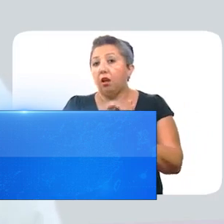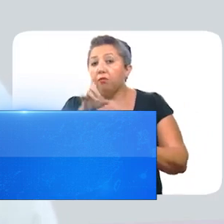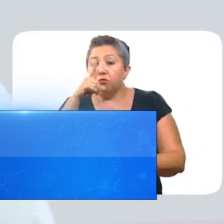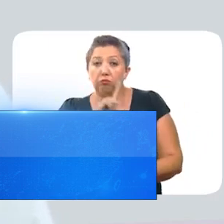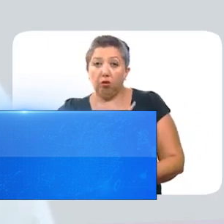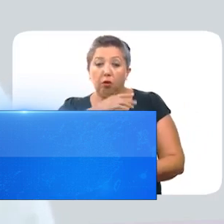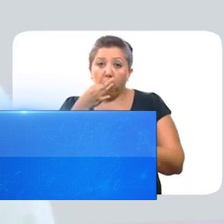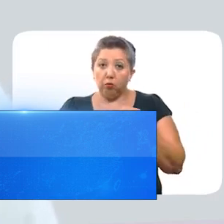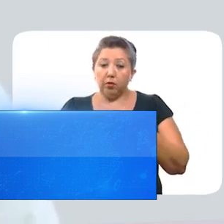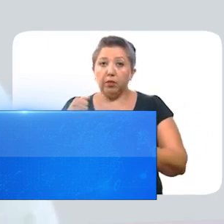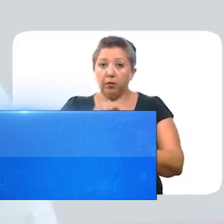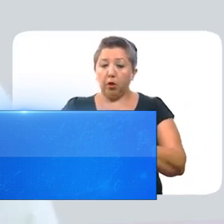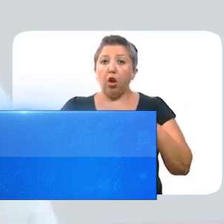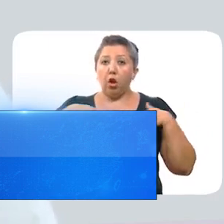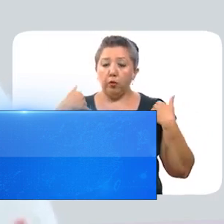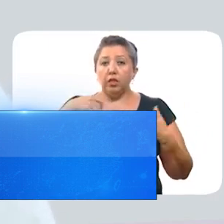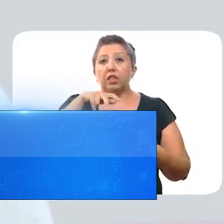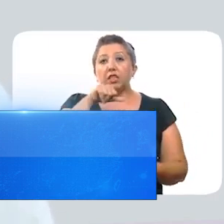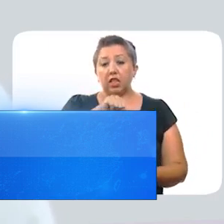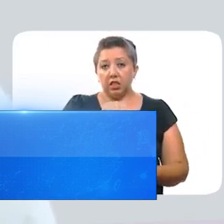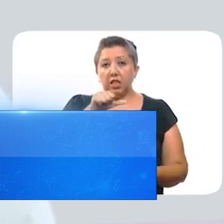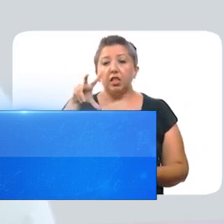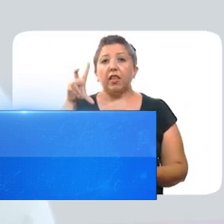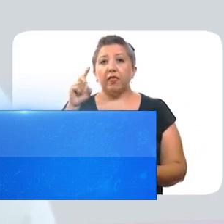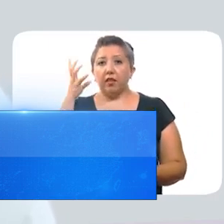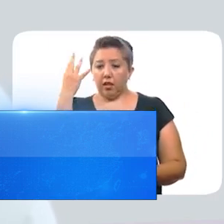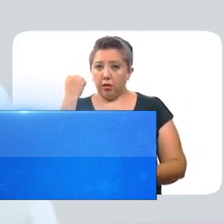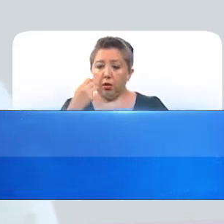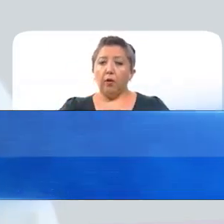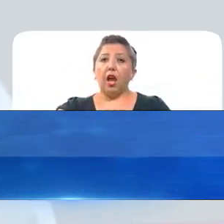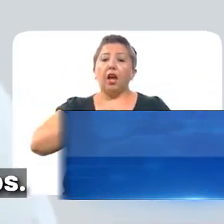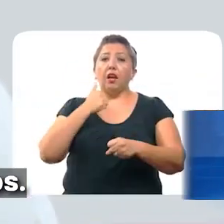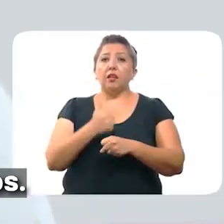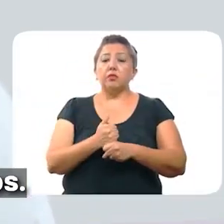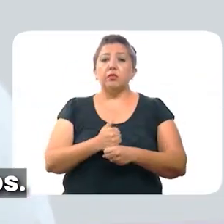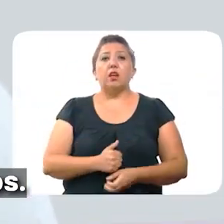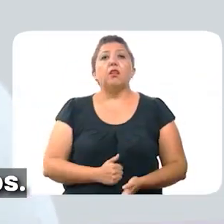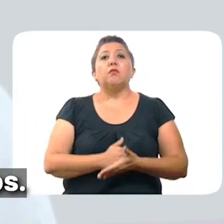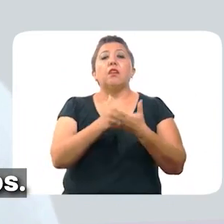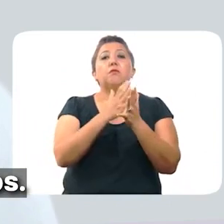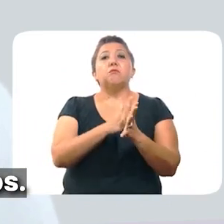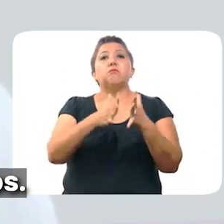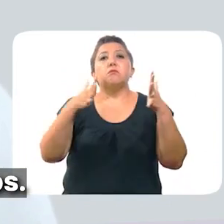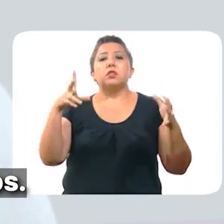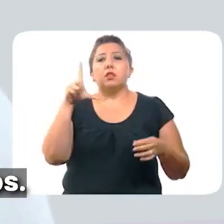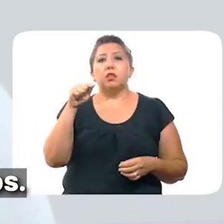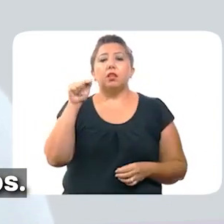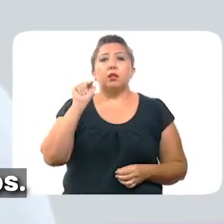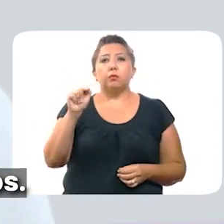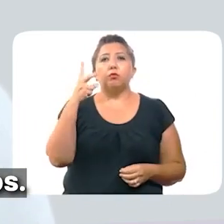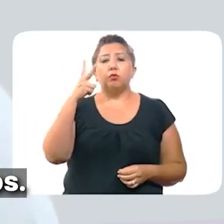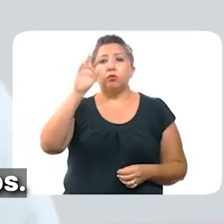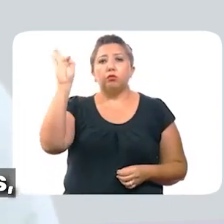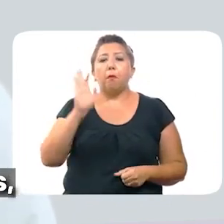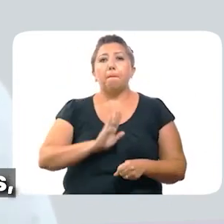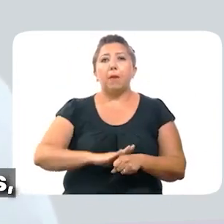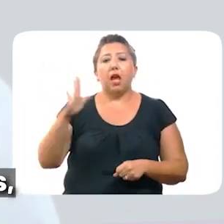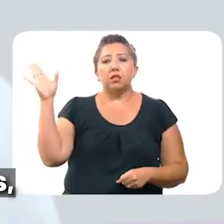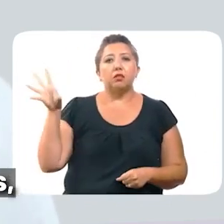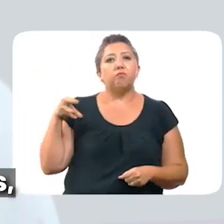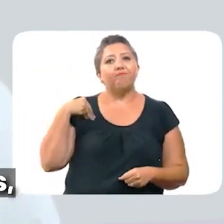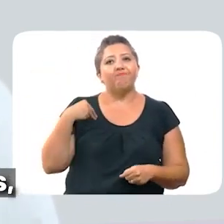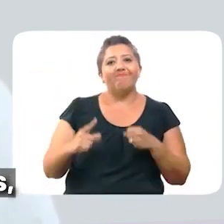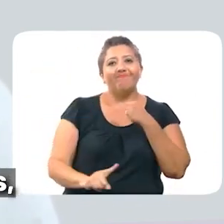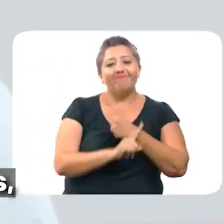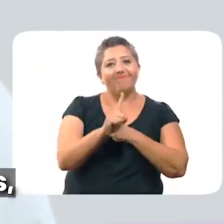solo en la última semana, los jóvenes de 16 a 39 años contribuyeron al 70.2% de los contagios. El